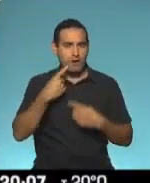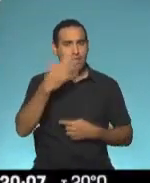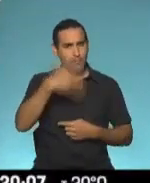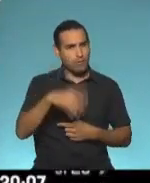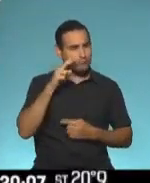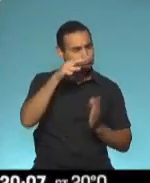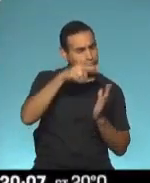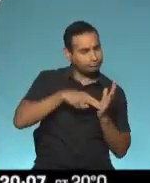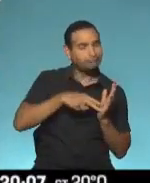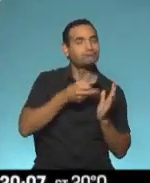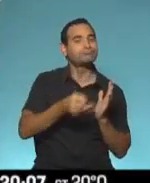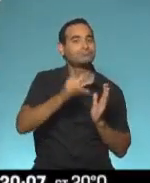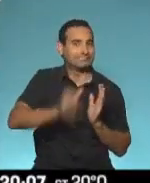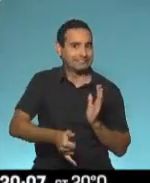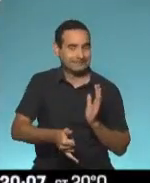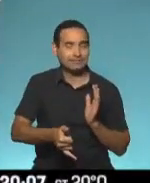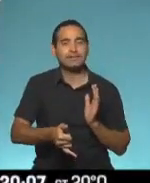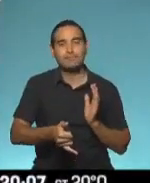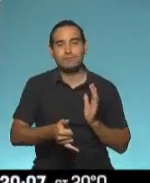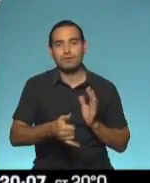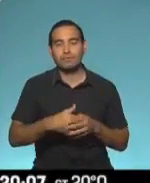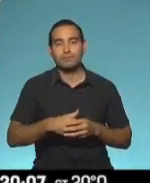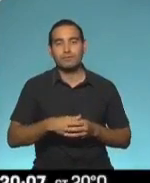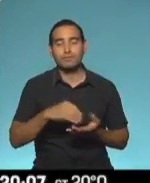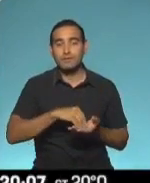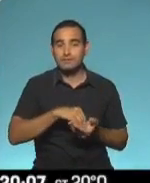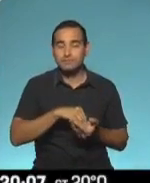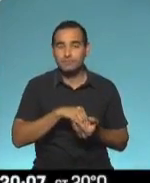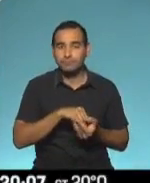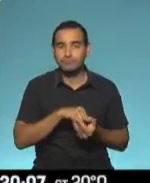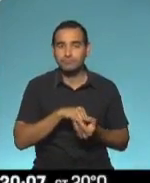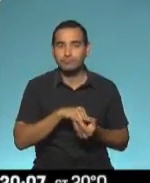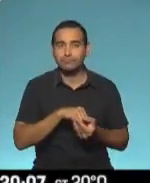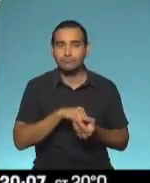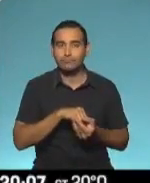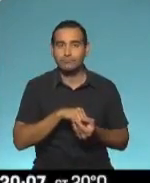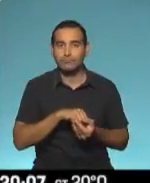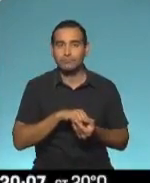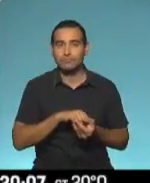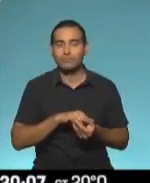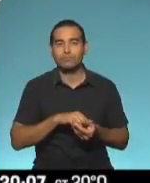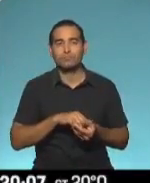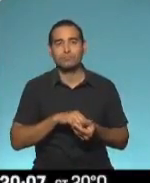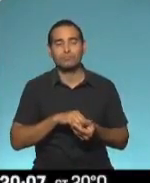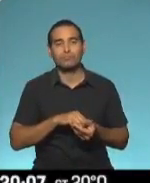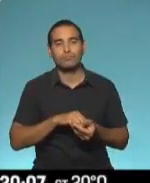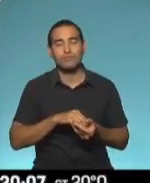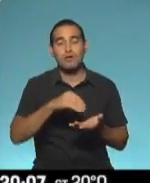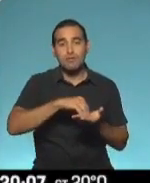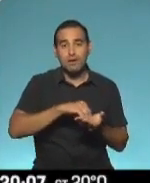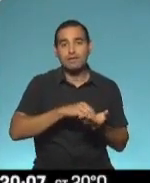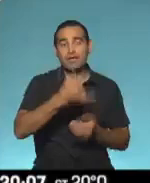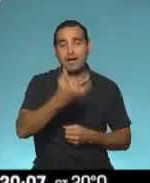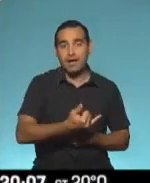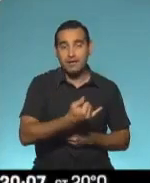después, cuando inclusive operadores que tenía la autoridad laboral, operadores